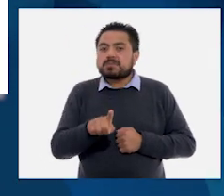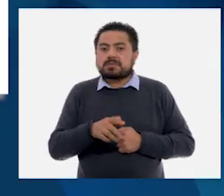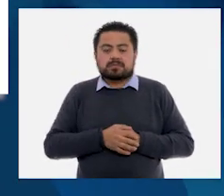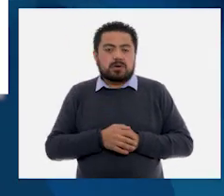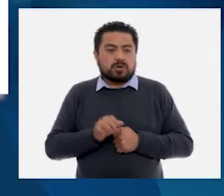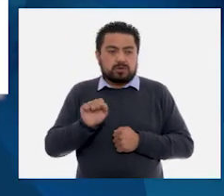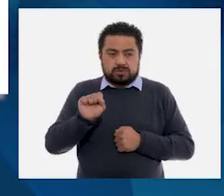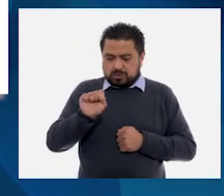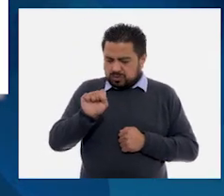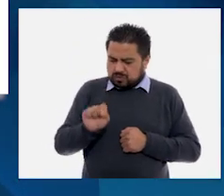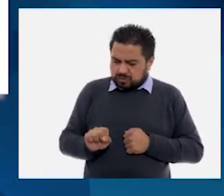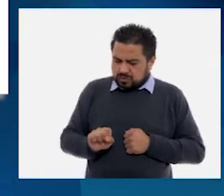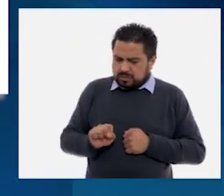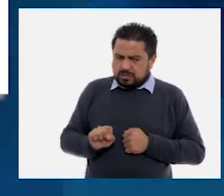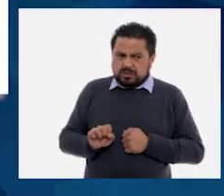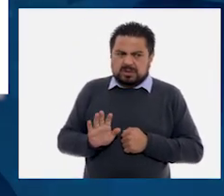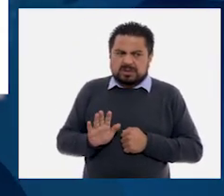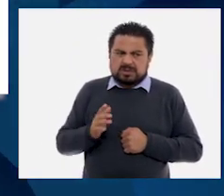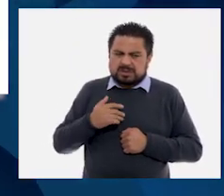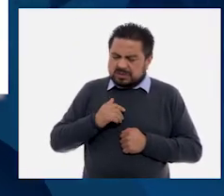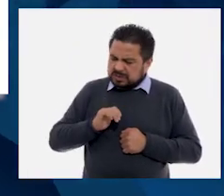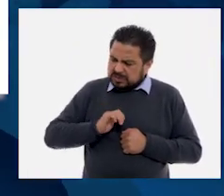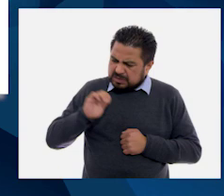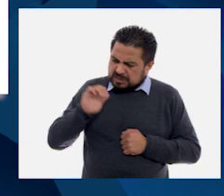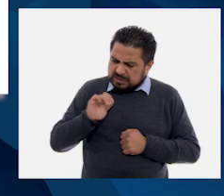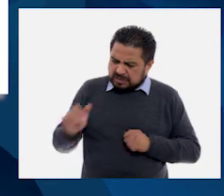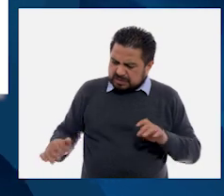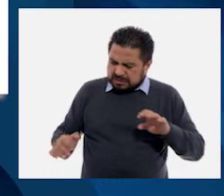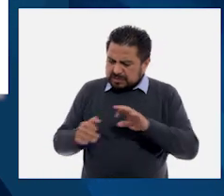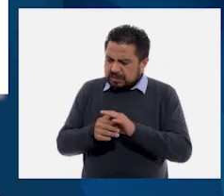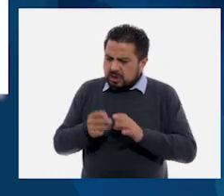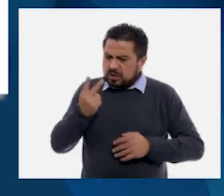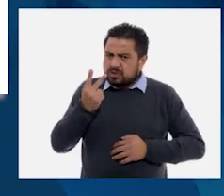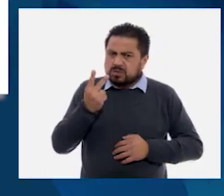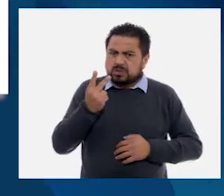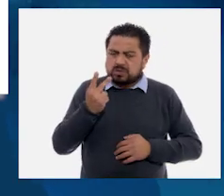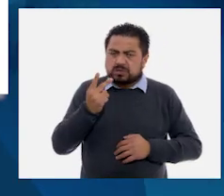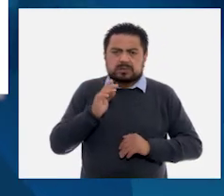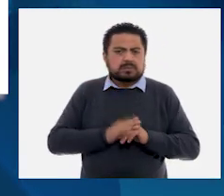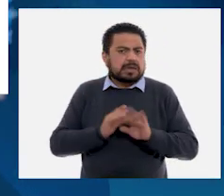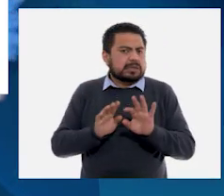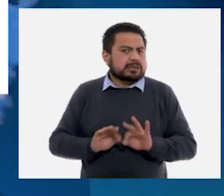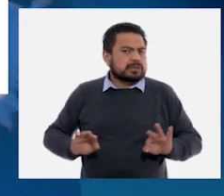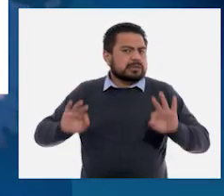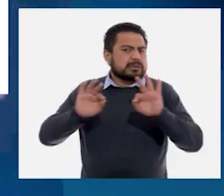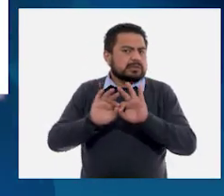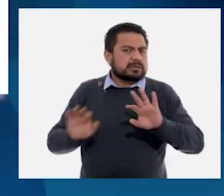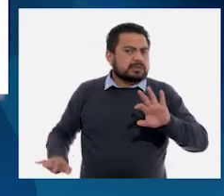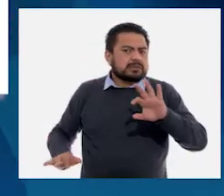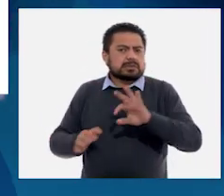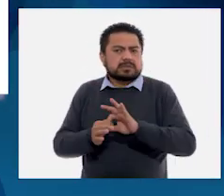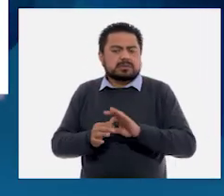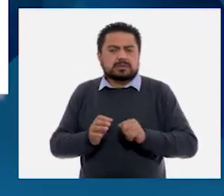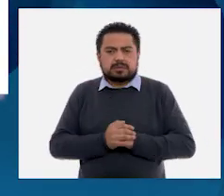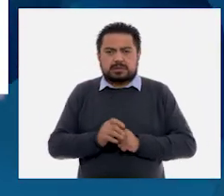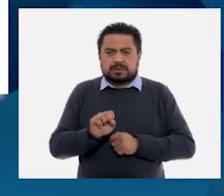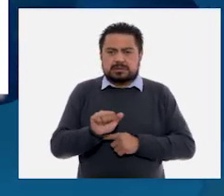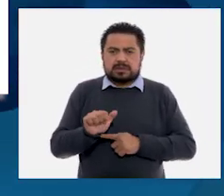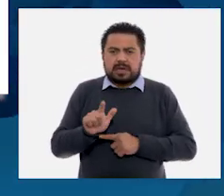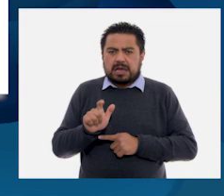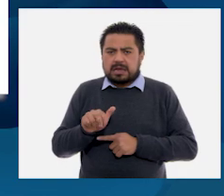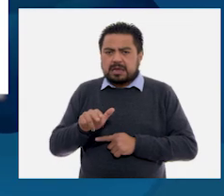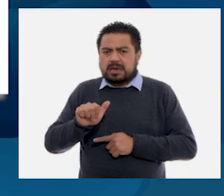el sur, me llama la atención la línea que conectó dos puertos muy importantes, Salina Cruz